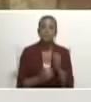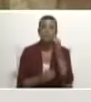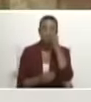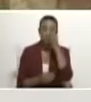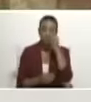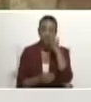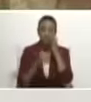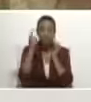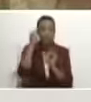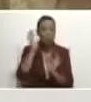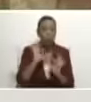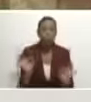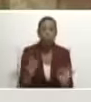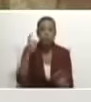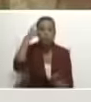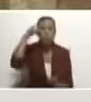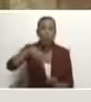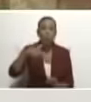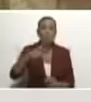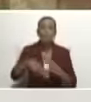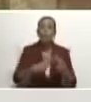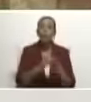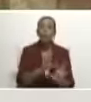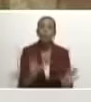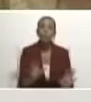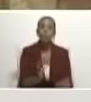Ni hoy, ni nunca.